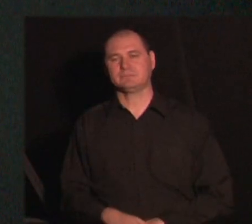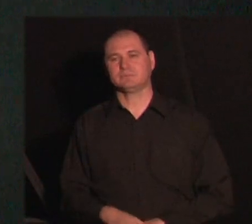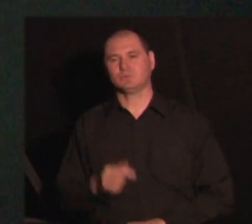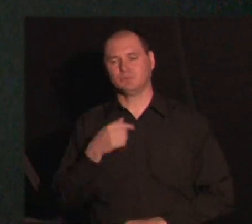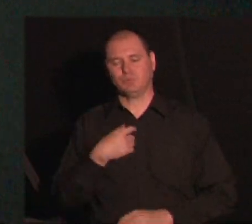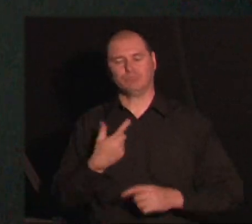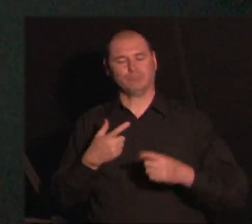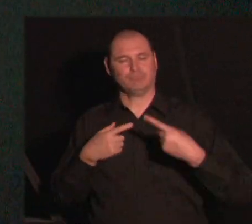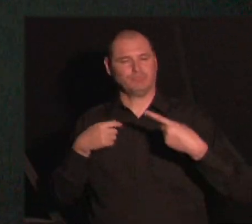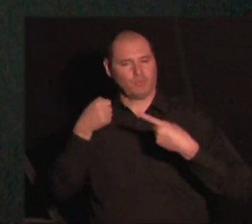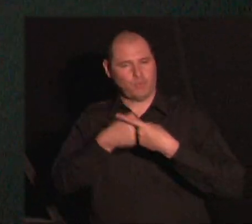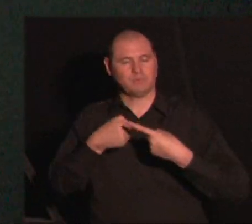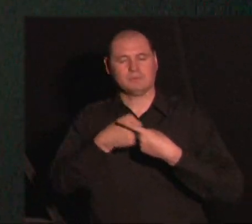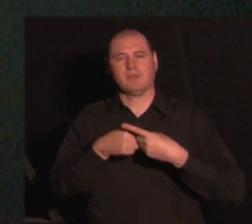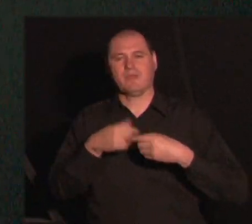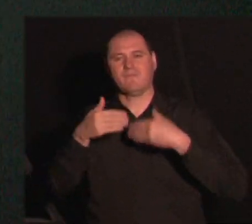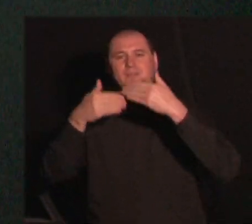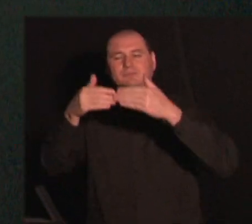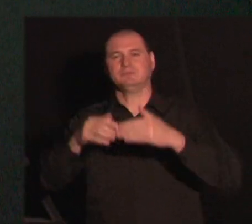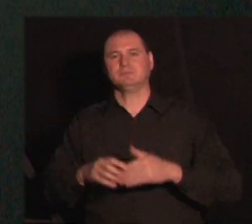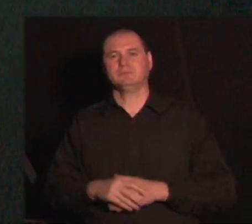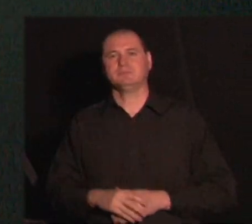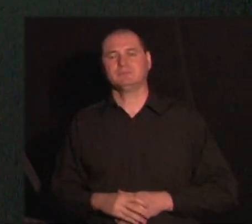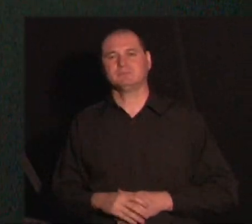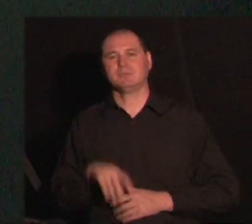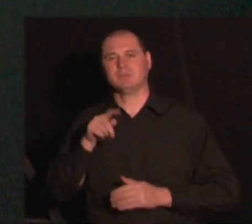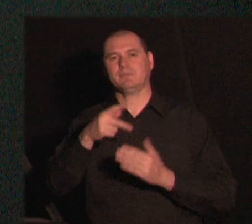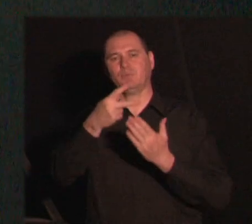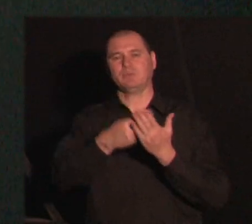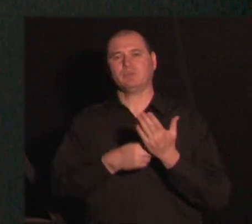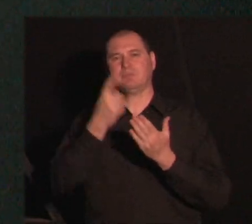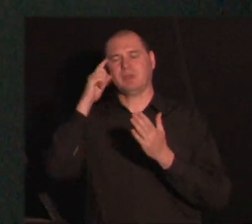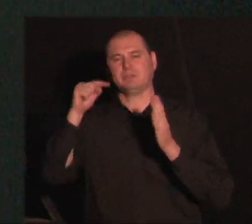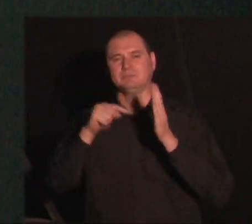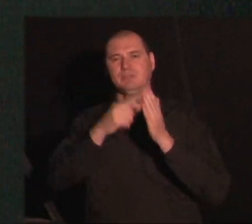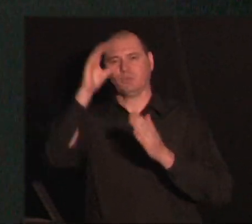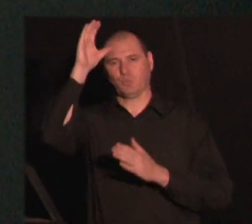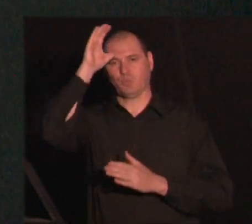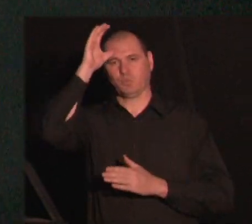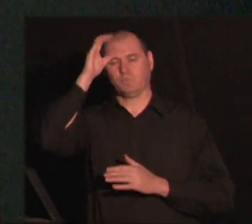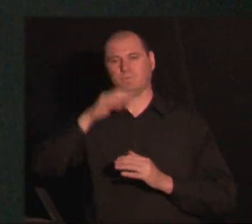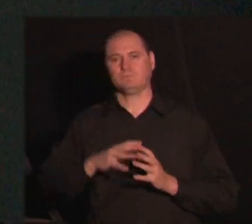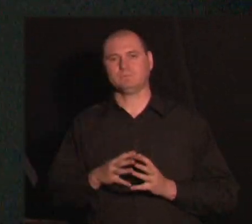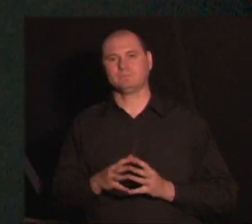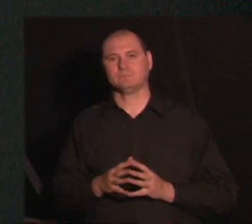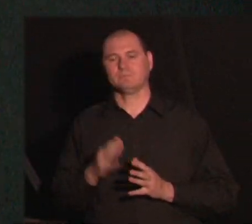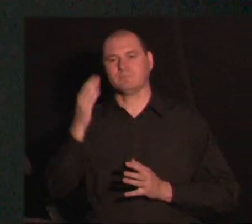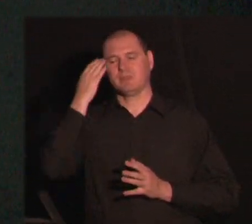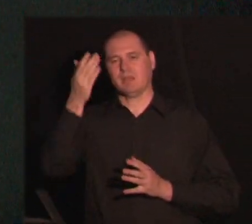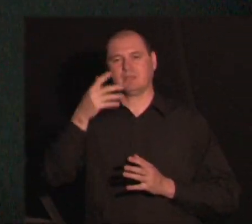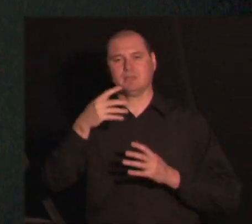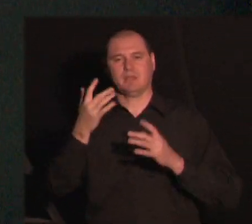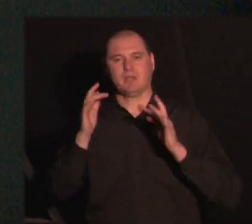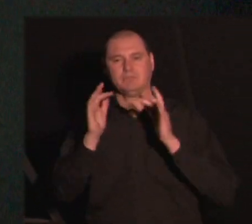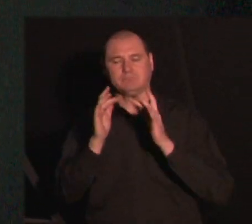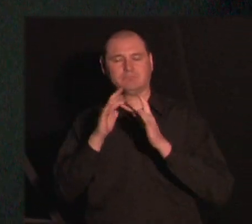estoy luchando, estoy avanzando, luchando no, avanzando con este proyecto para el Centro Cultural. Y gracias a las redes